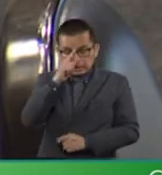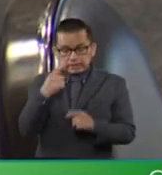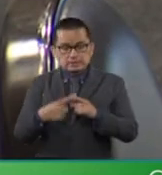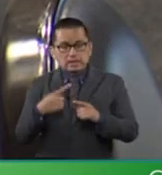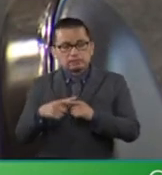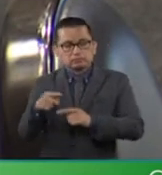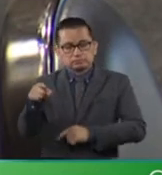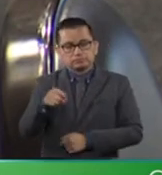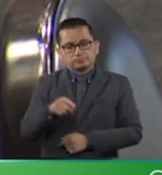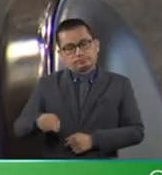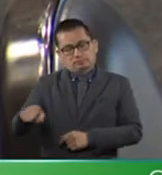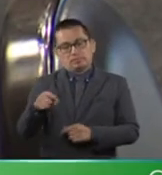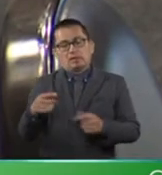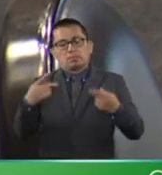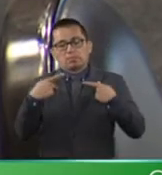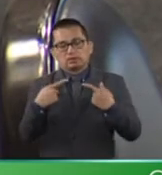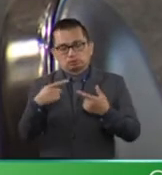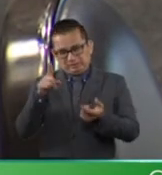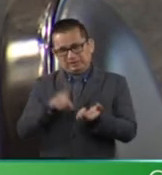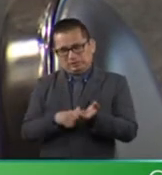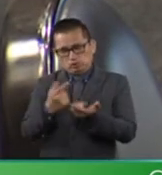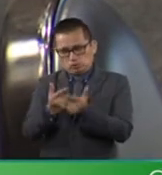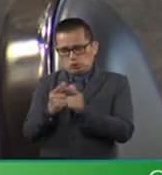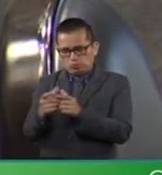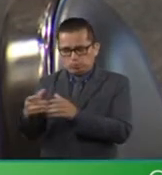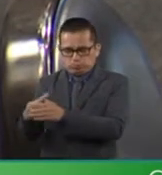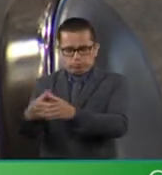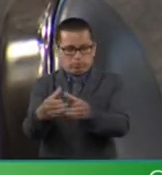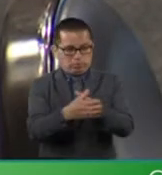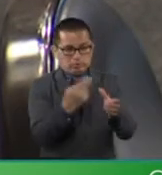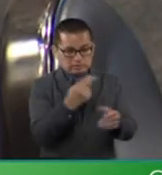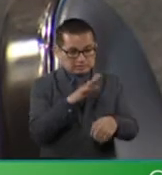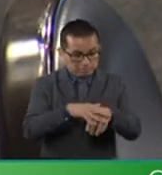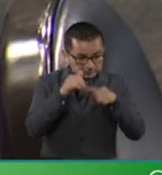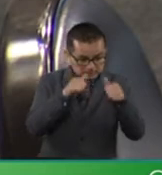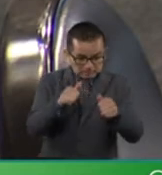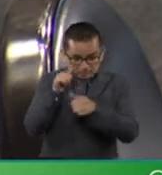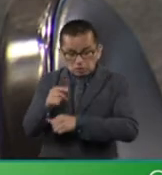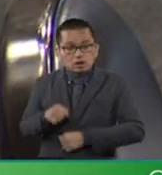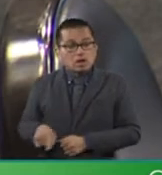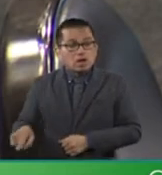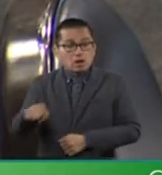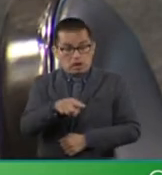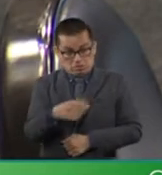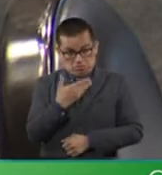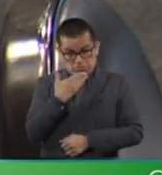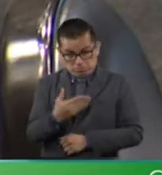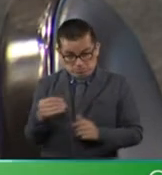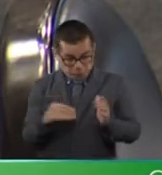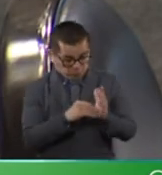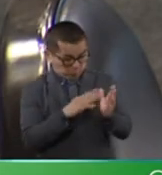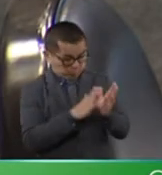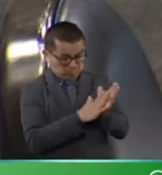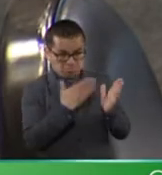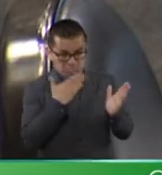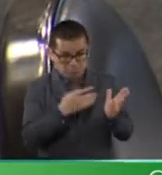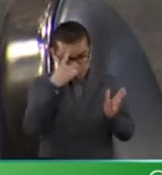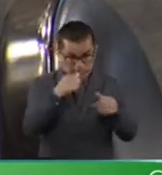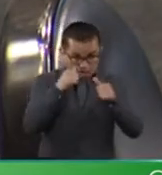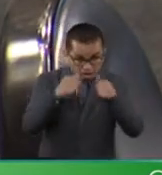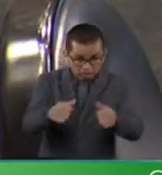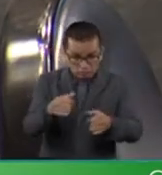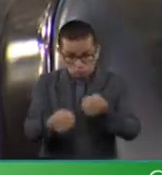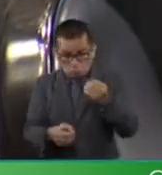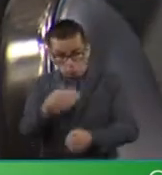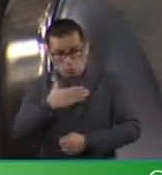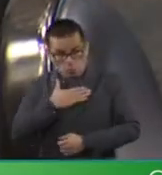sectores históricamente discriminados, que aún siguen siendo, sin que se les haga justicia expedita, se les